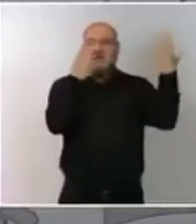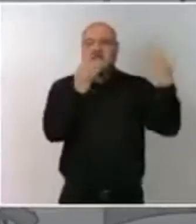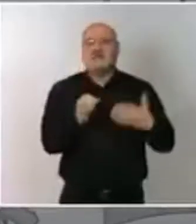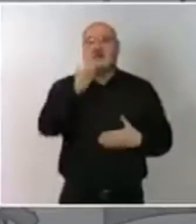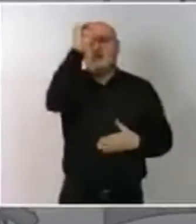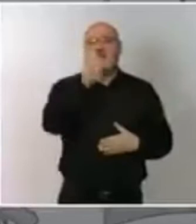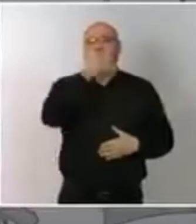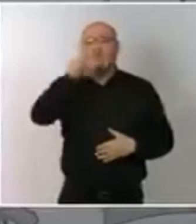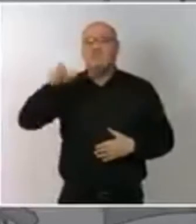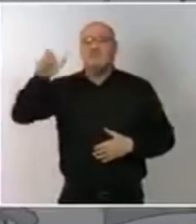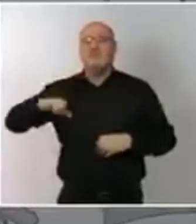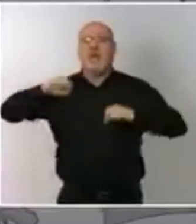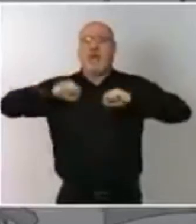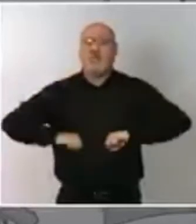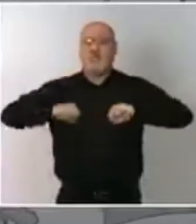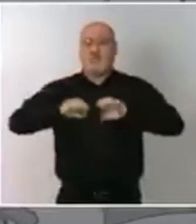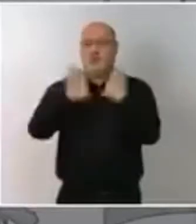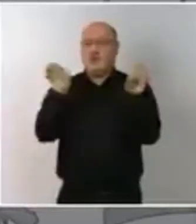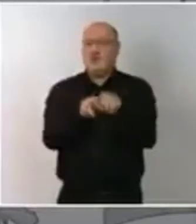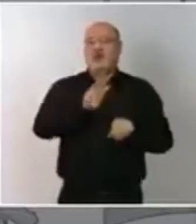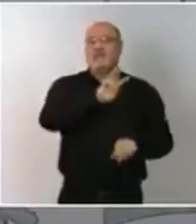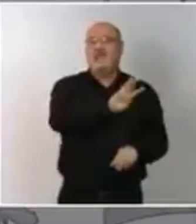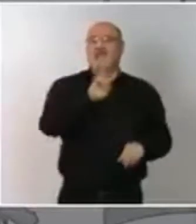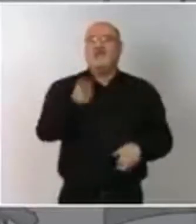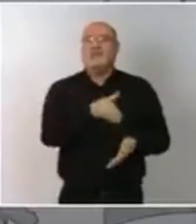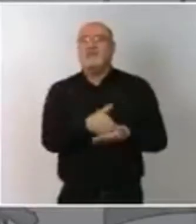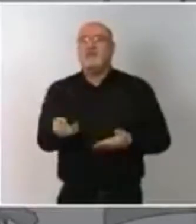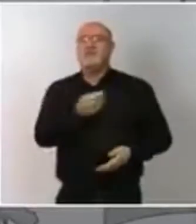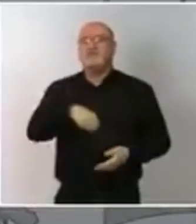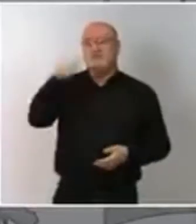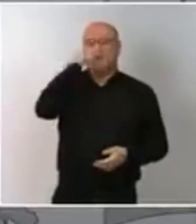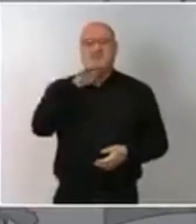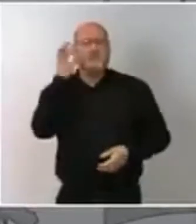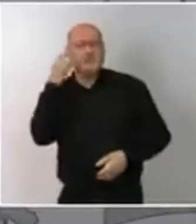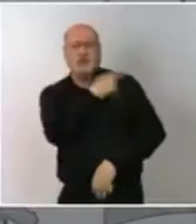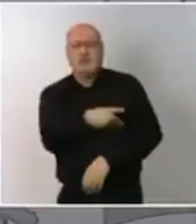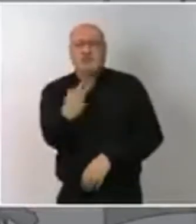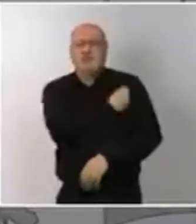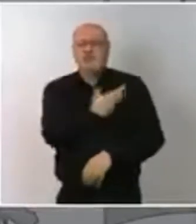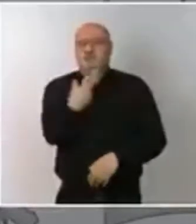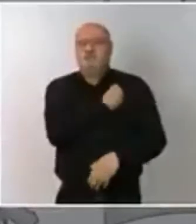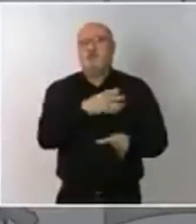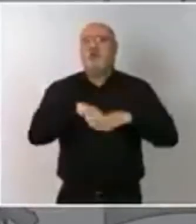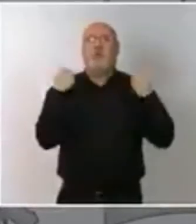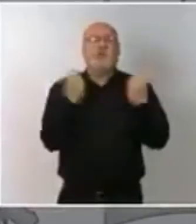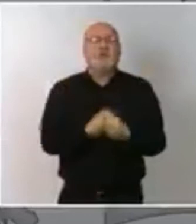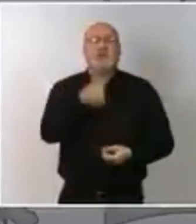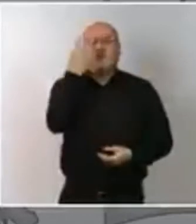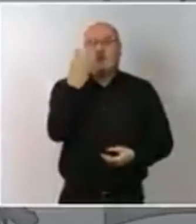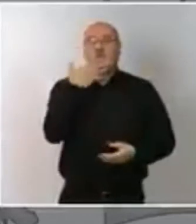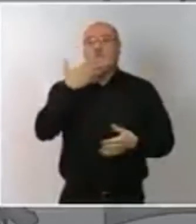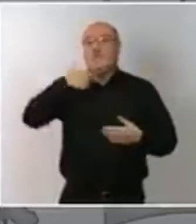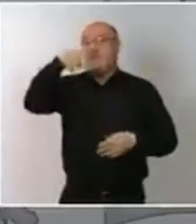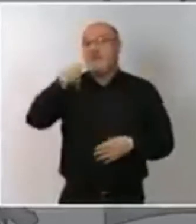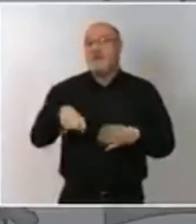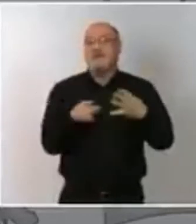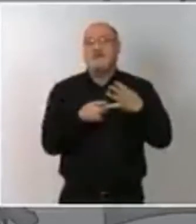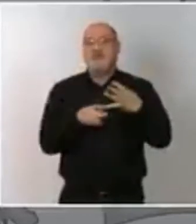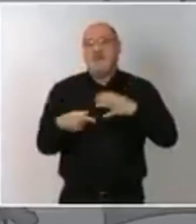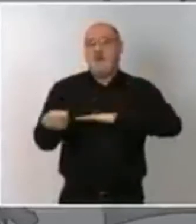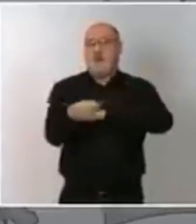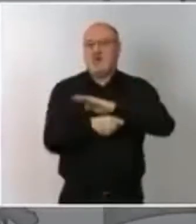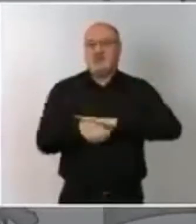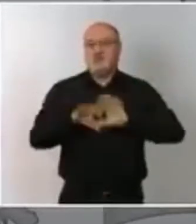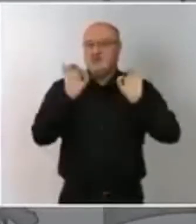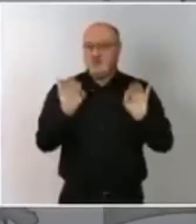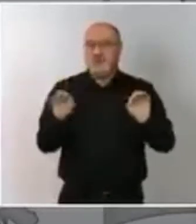decir, 33 millones de españoles y españolas, esté inmunizada con pauta completa a finales del mes de agosto. Repito,